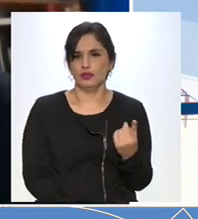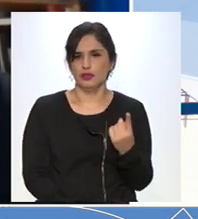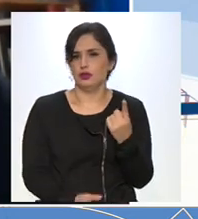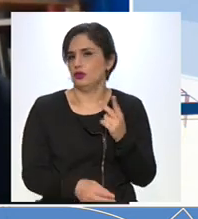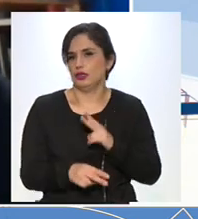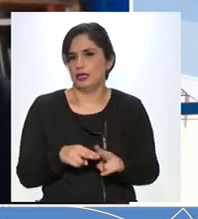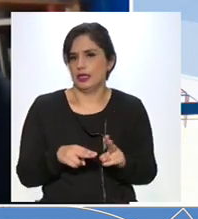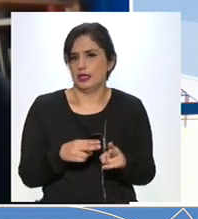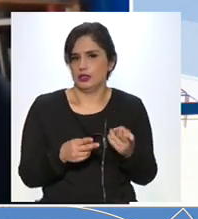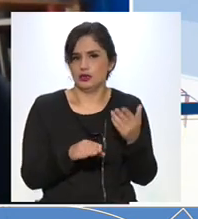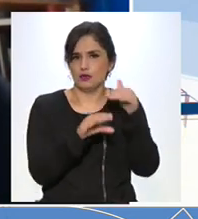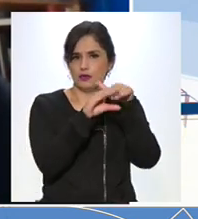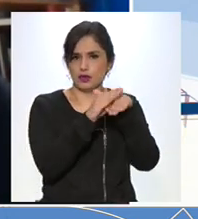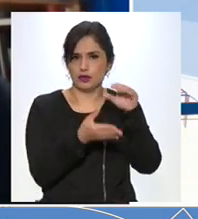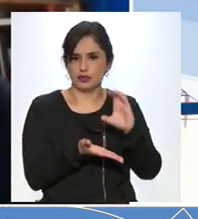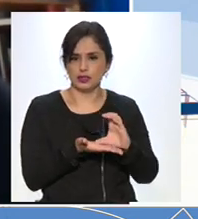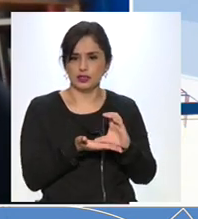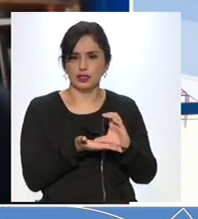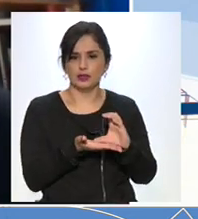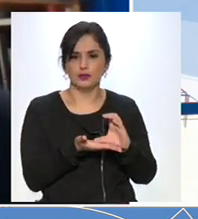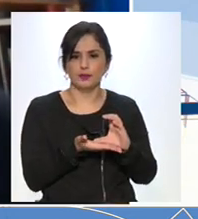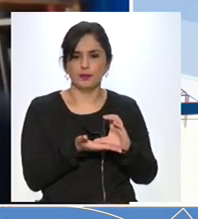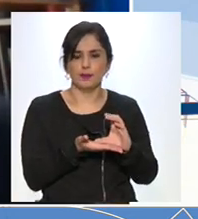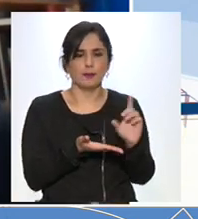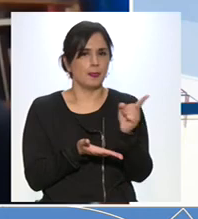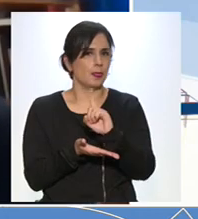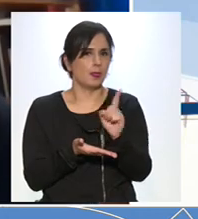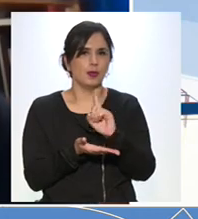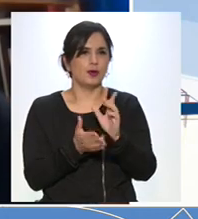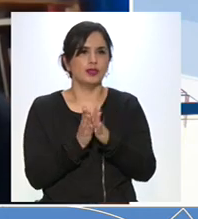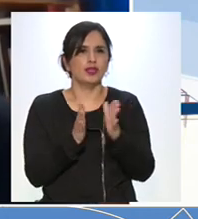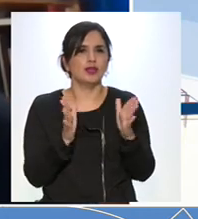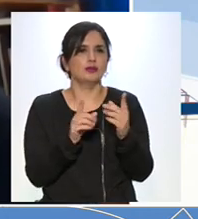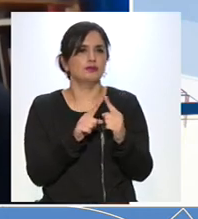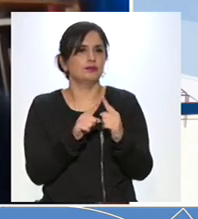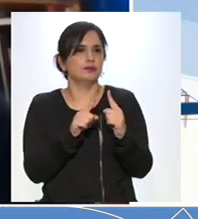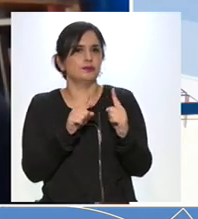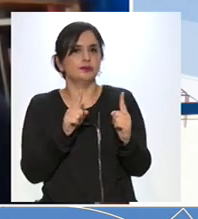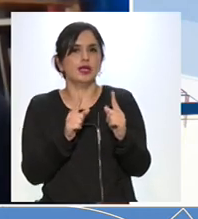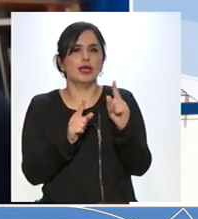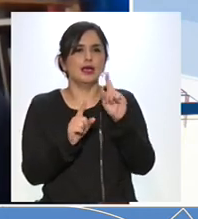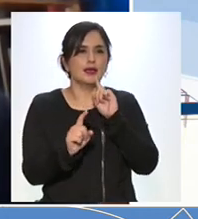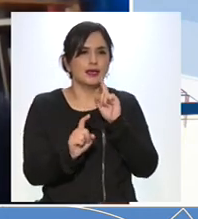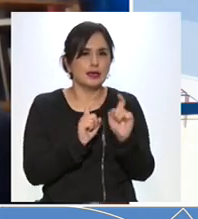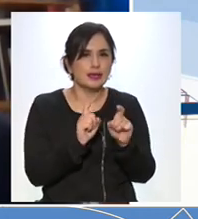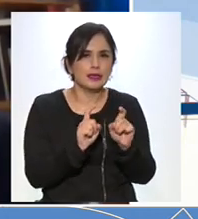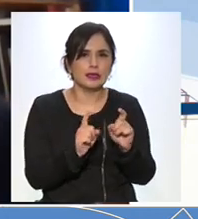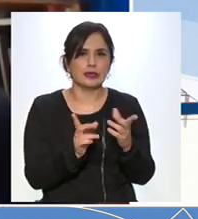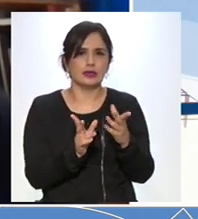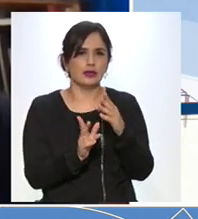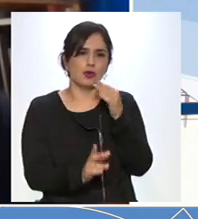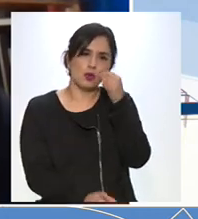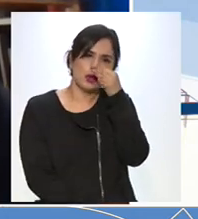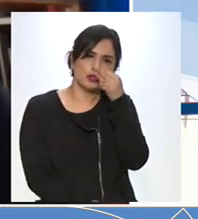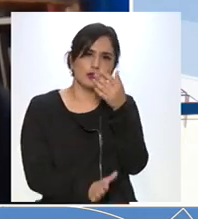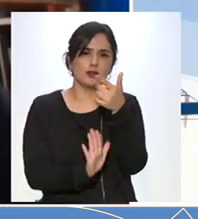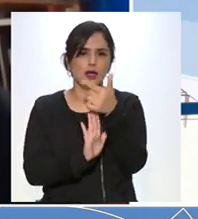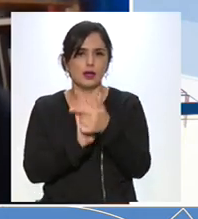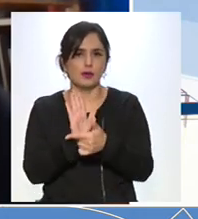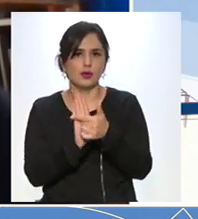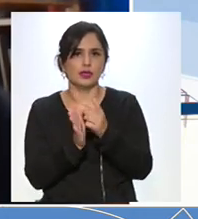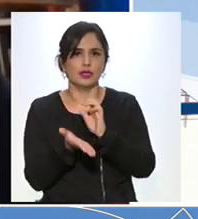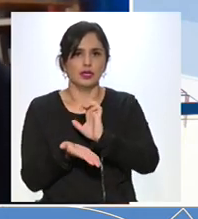verdad, y quiero decirlo con mucha claridad, no ha sido tan distante, tan crítico, tan observador de la política